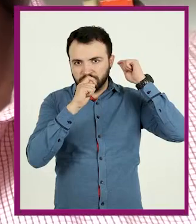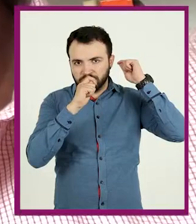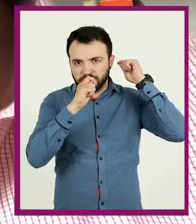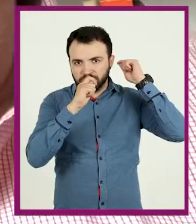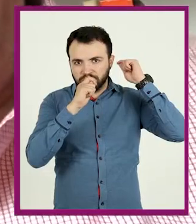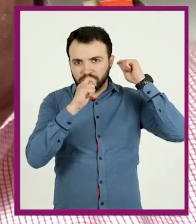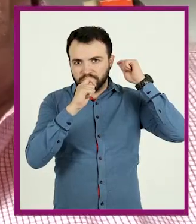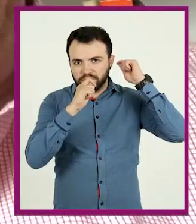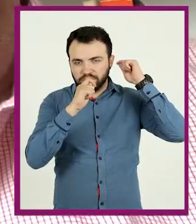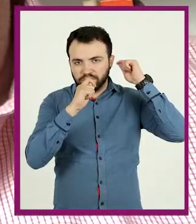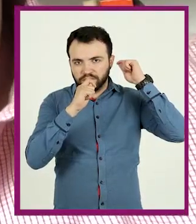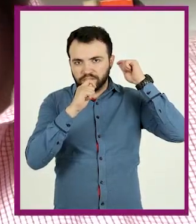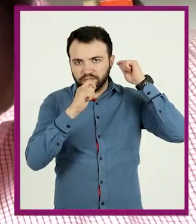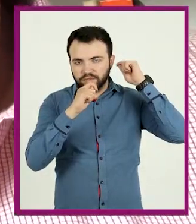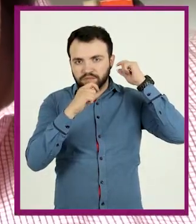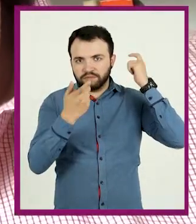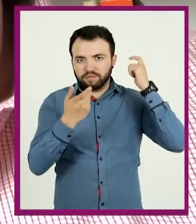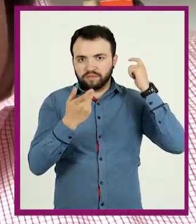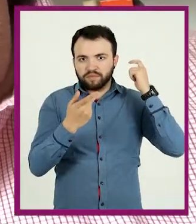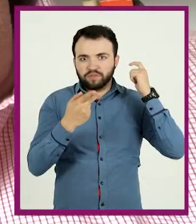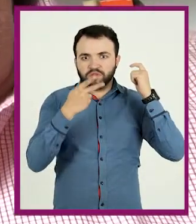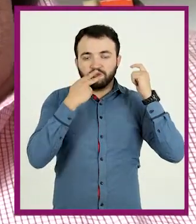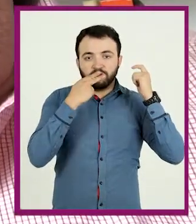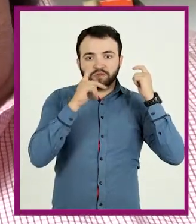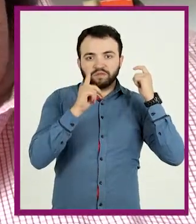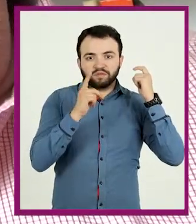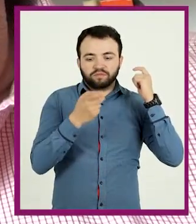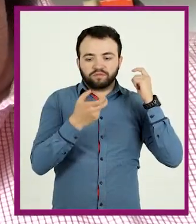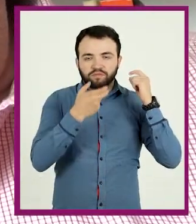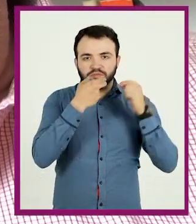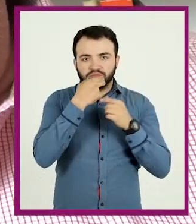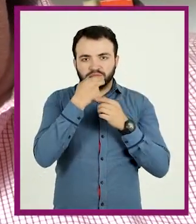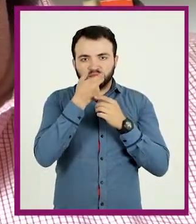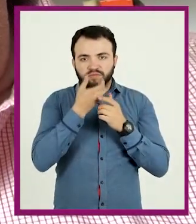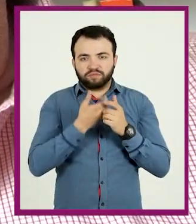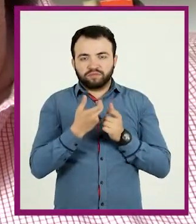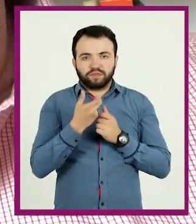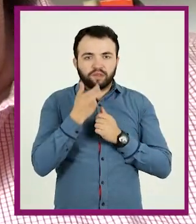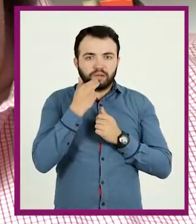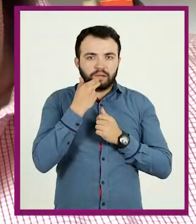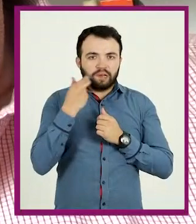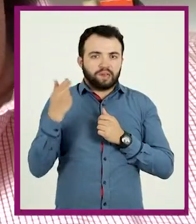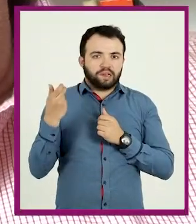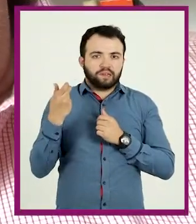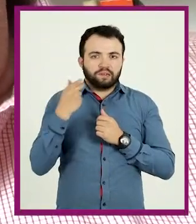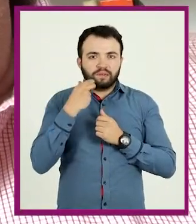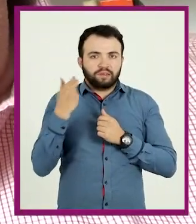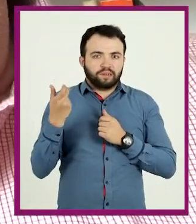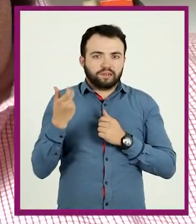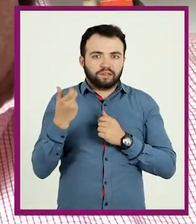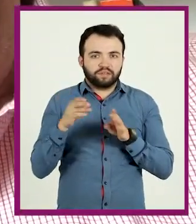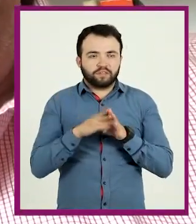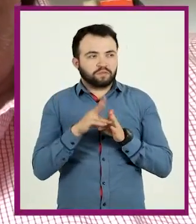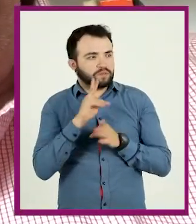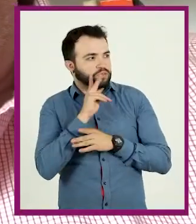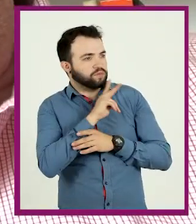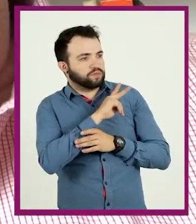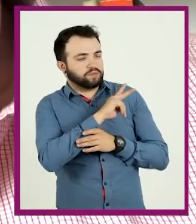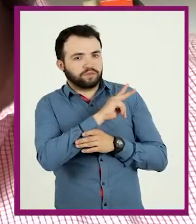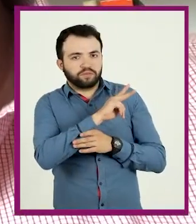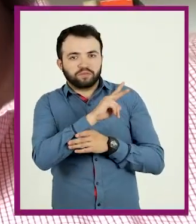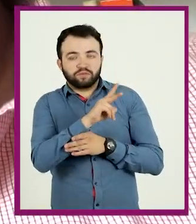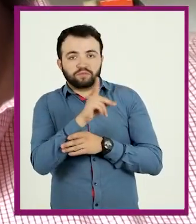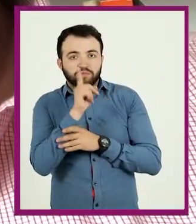cabeza, dans la tête, fumaba en pipa, viendo desfilar ante sus ojos la verja del Bois de